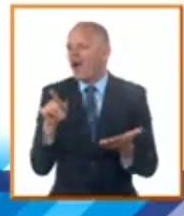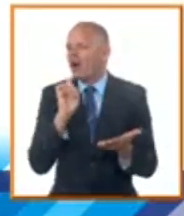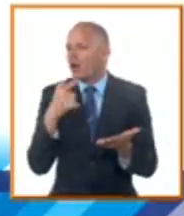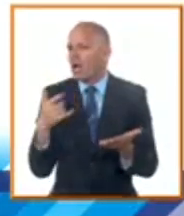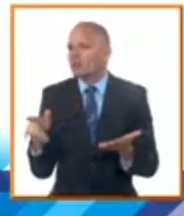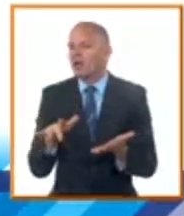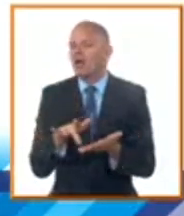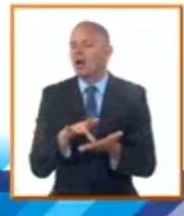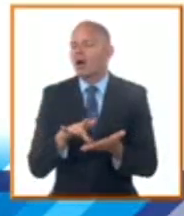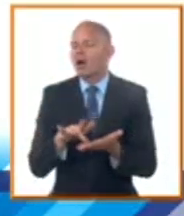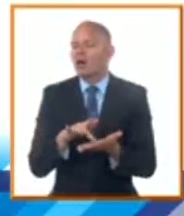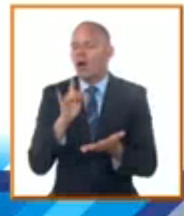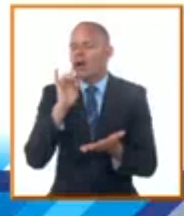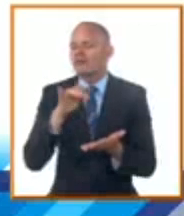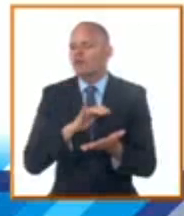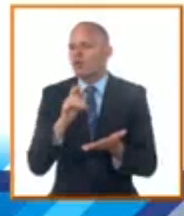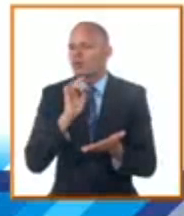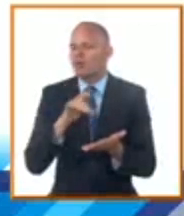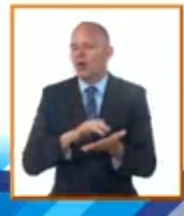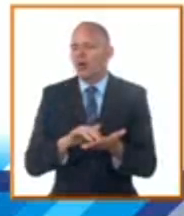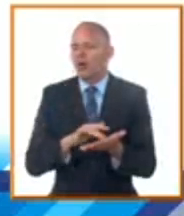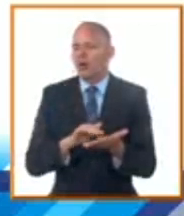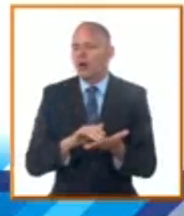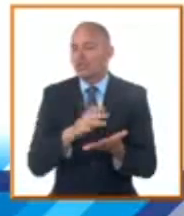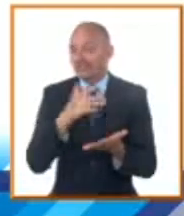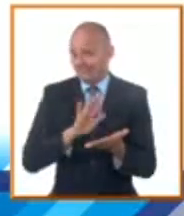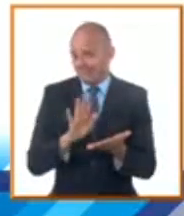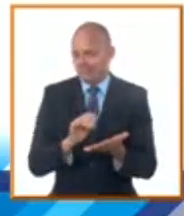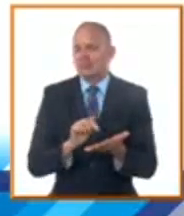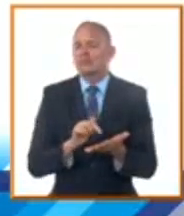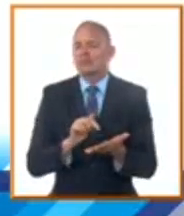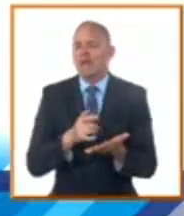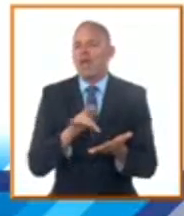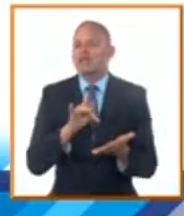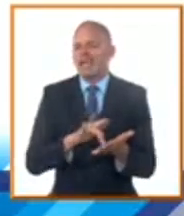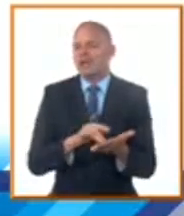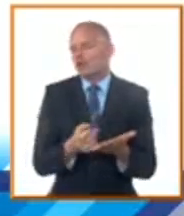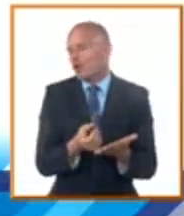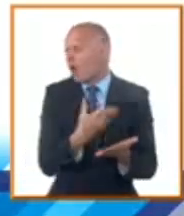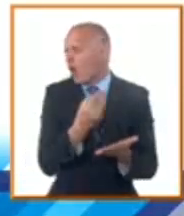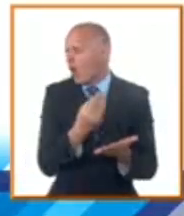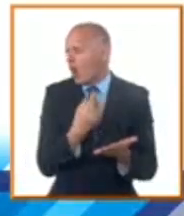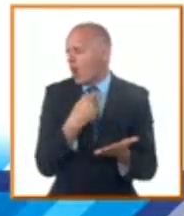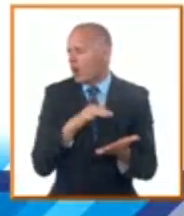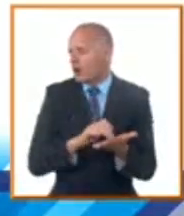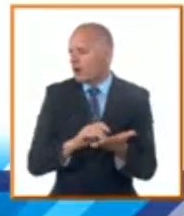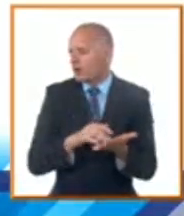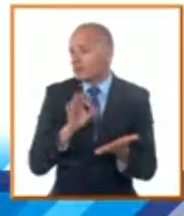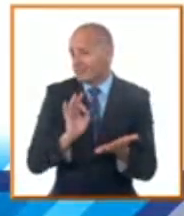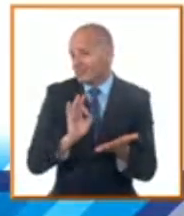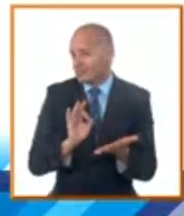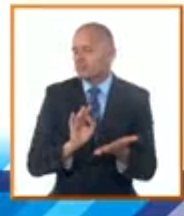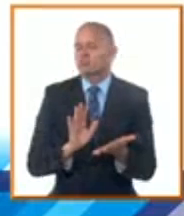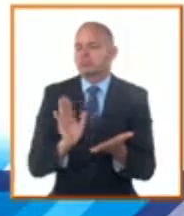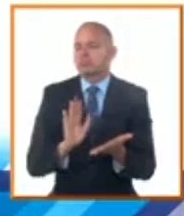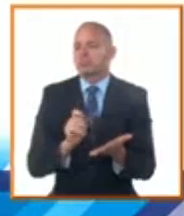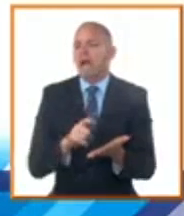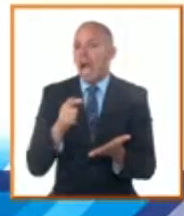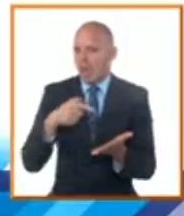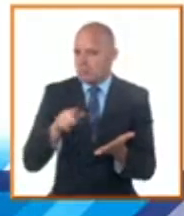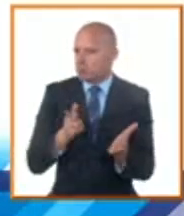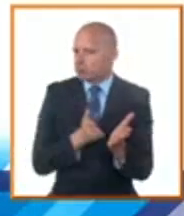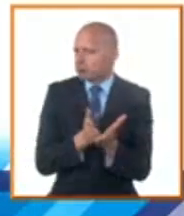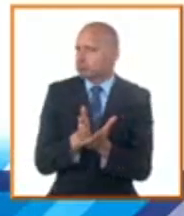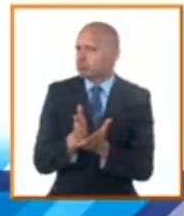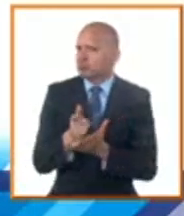aplicación, en el menú de aplicación. Eso fue un trabajo interesante y creo que el año que viene vamos a seguir. Es un proyecto que seguimos con ellos